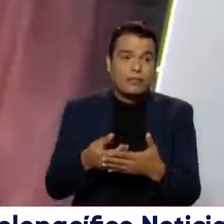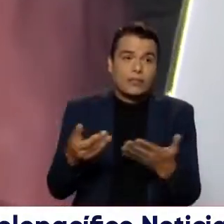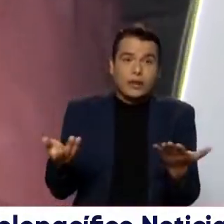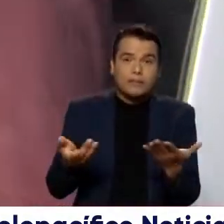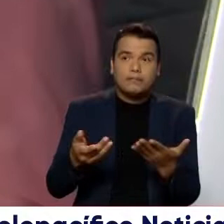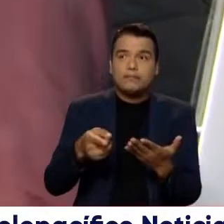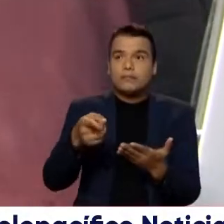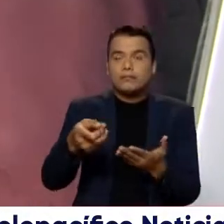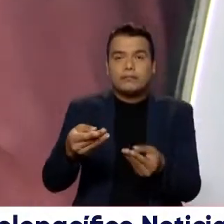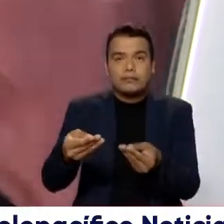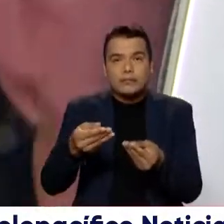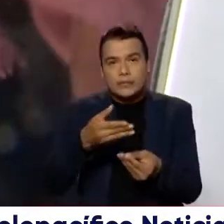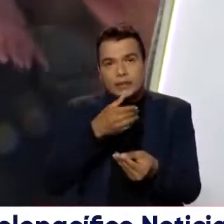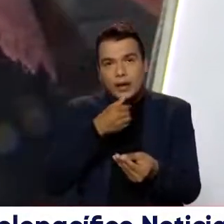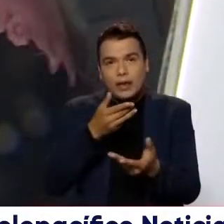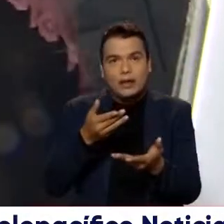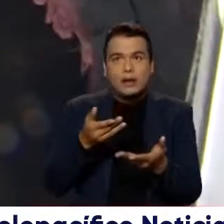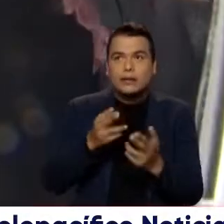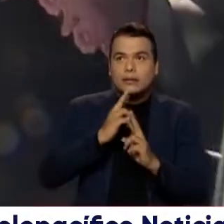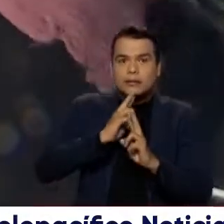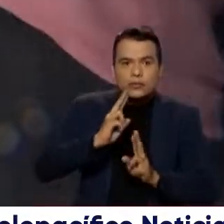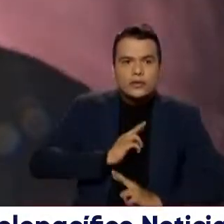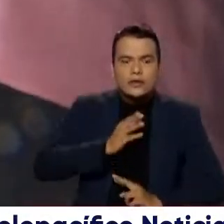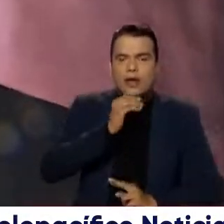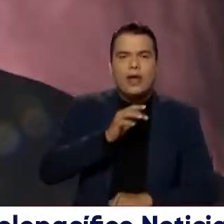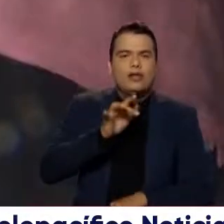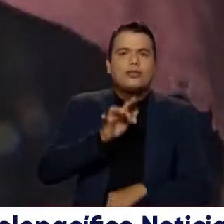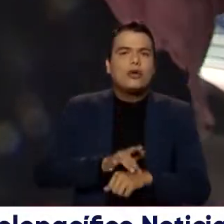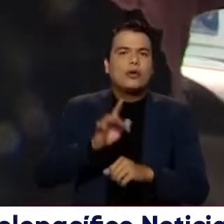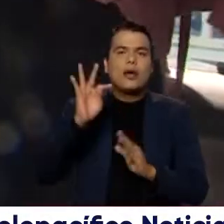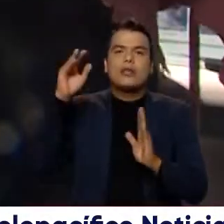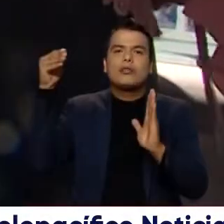situación, nada, una tutela.